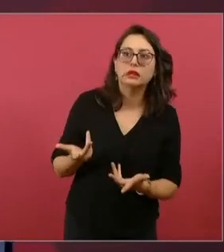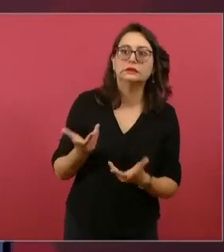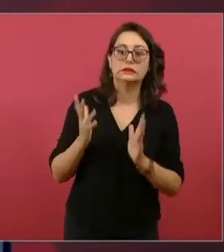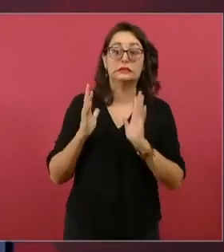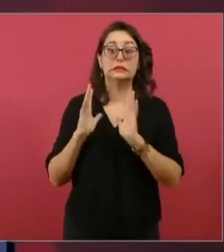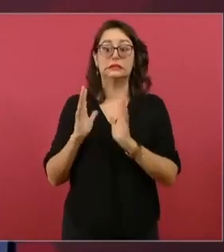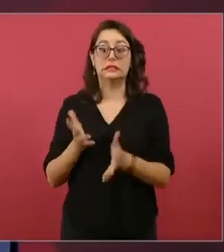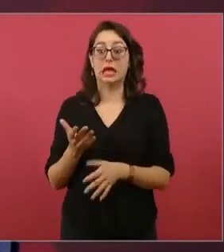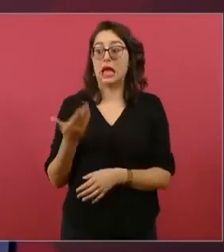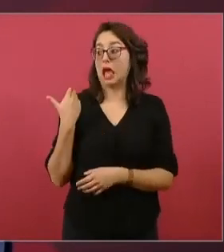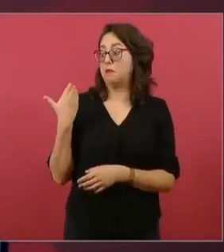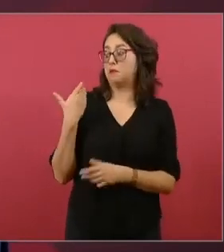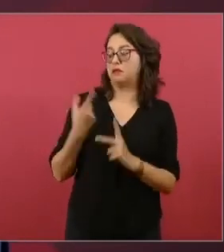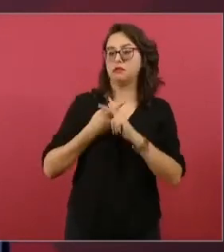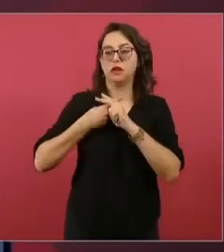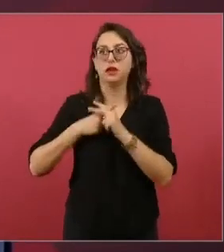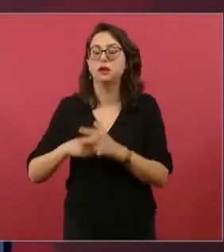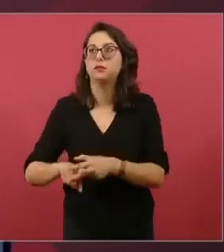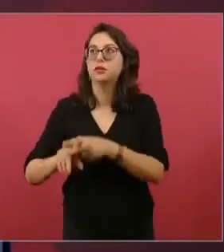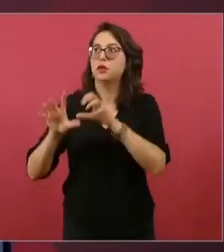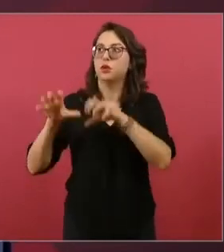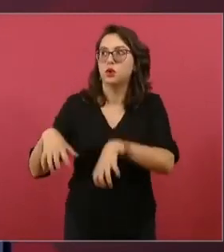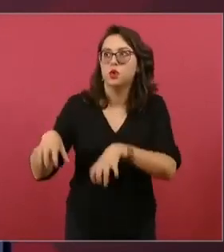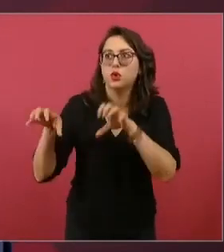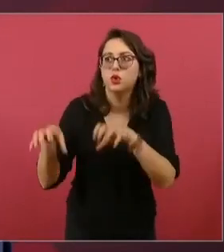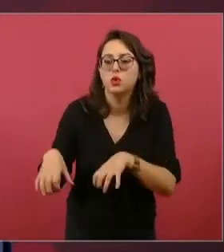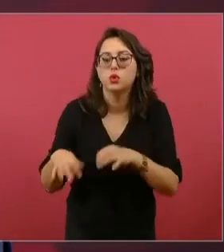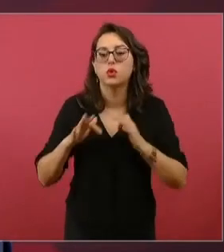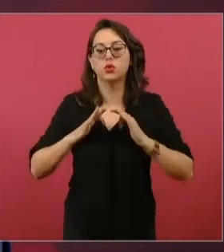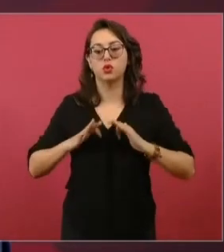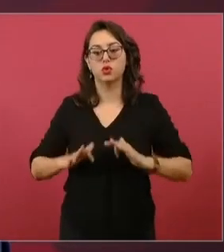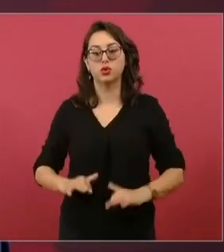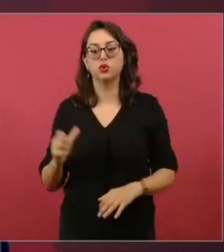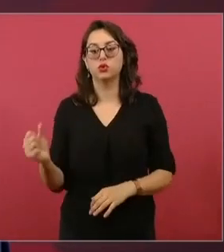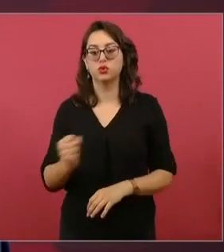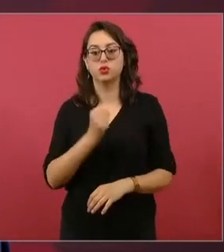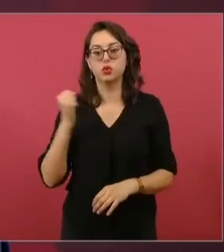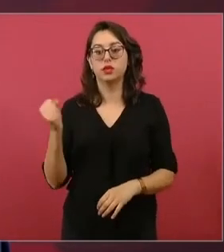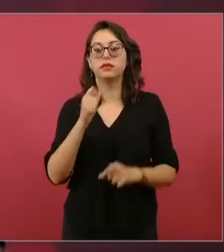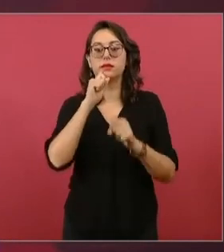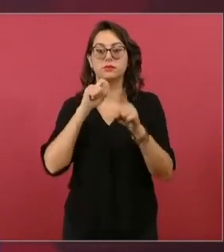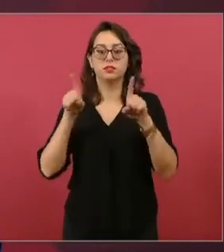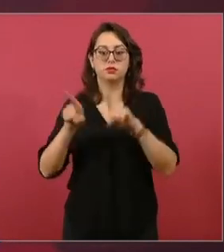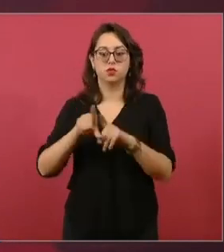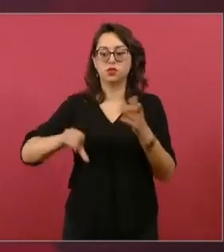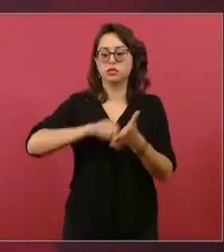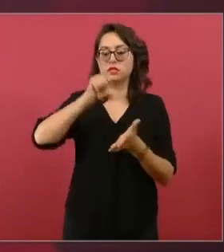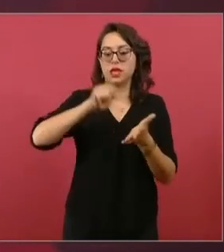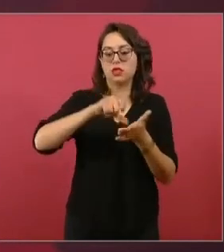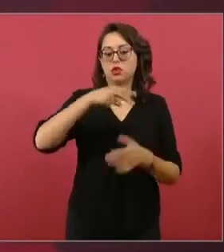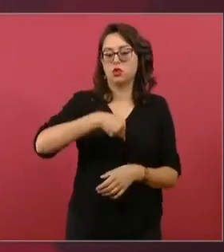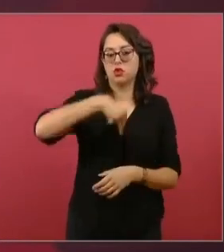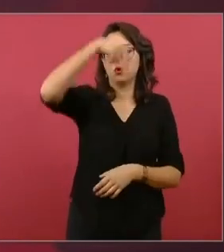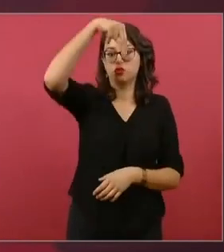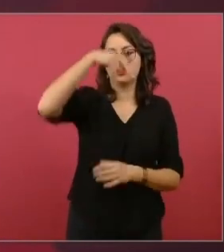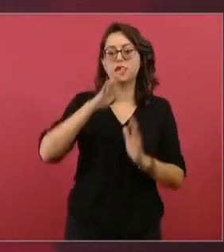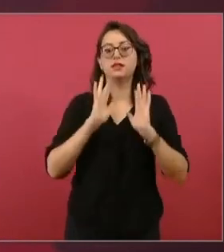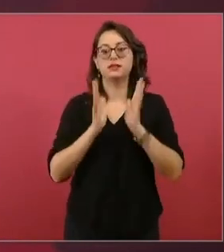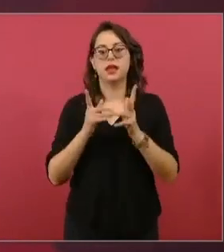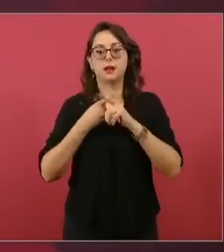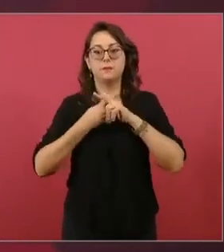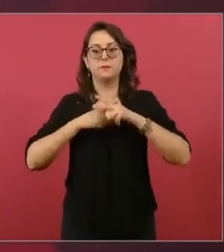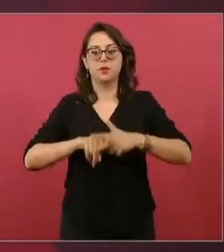E incluso aquí en el centro del país, también en el norte, en fin,